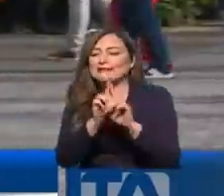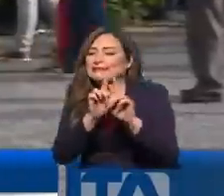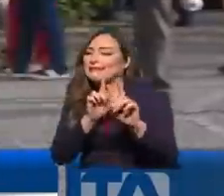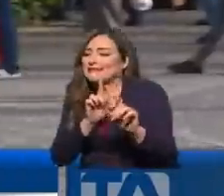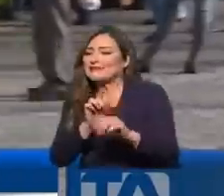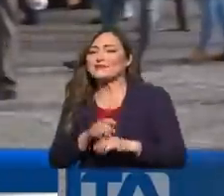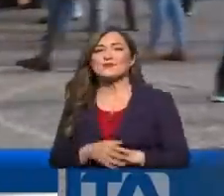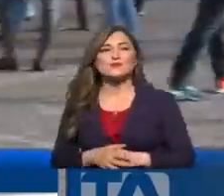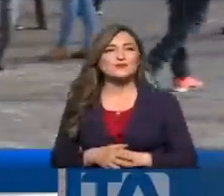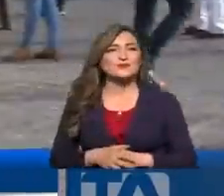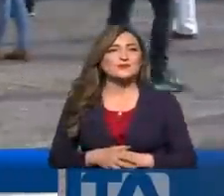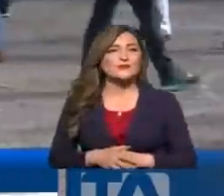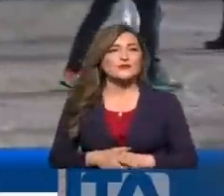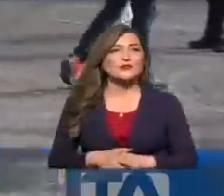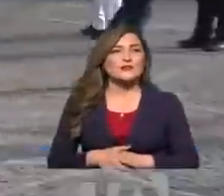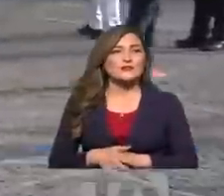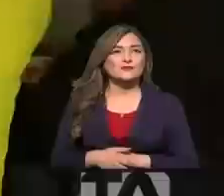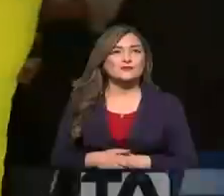lejos.